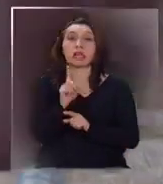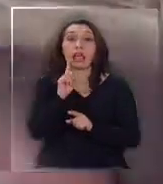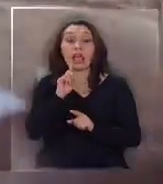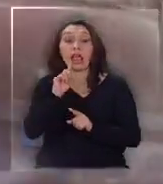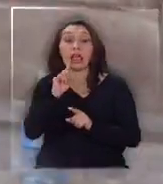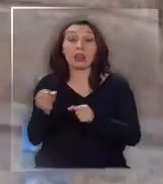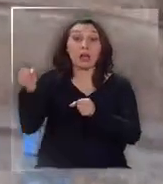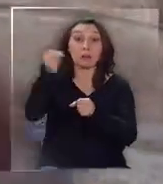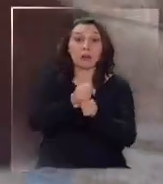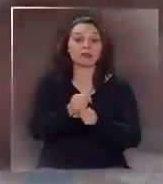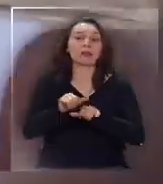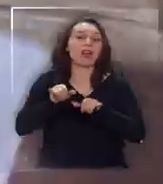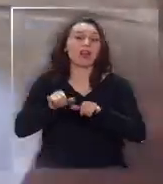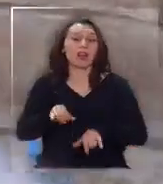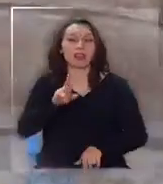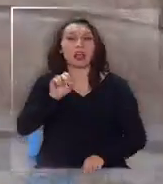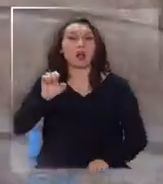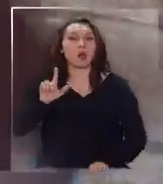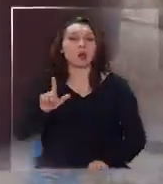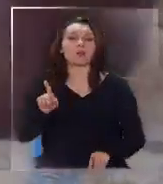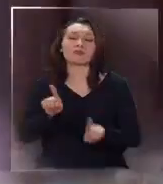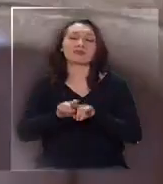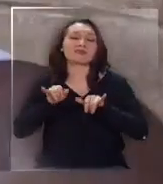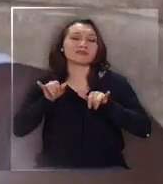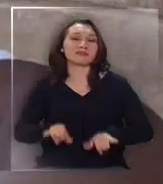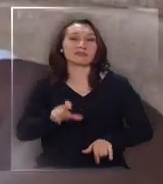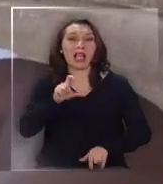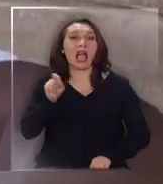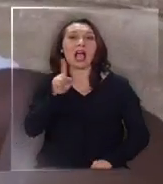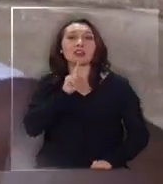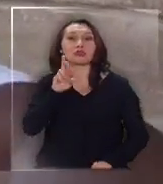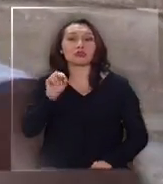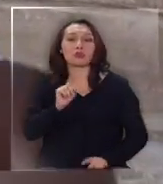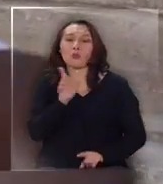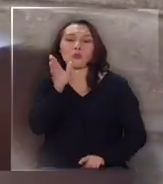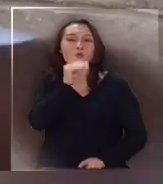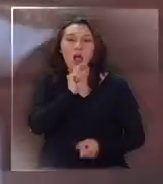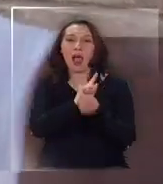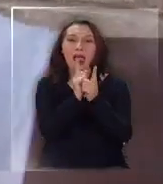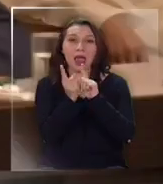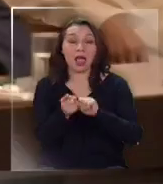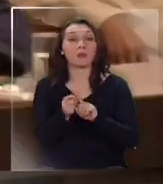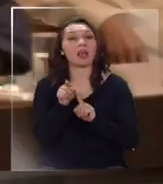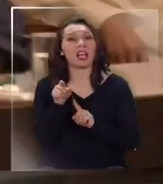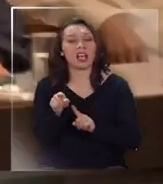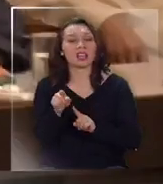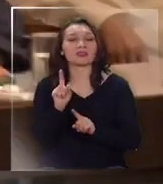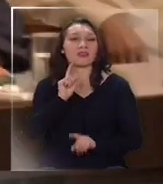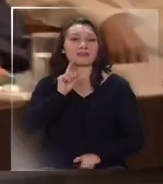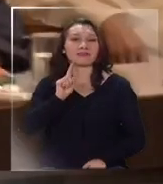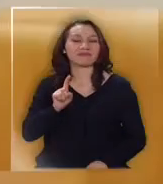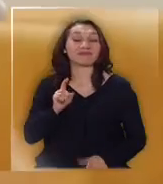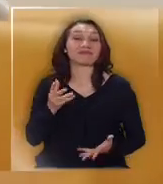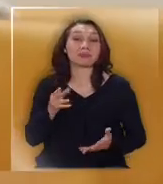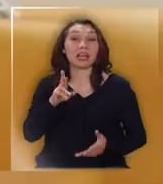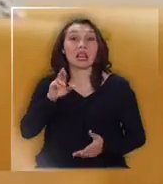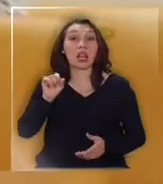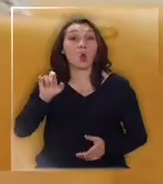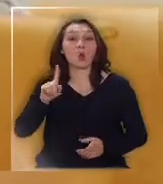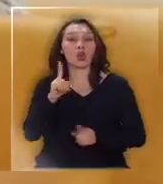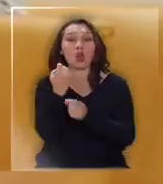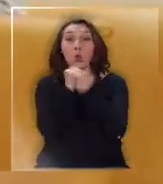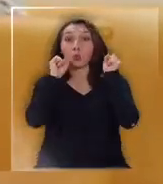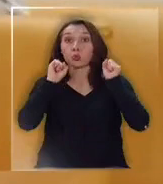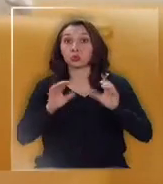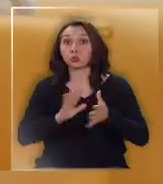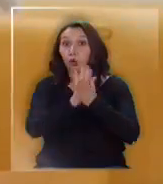entre, se queda Raúl, se quedan los cuatro. No hay cambio, señores. Y esa es la principal crítica, porque Raúl Castro no renuncia a